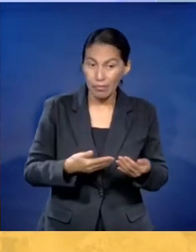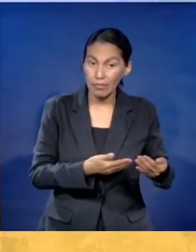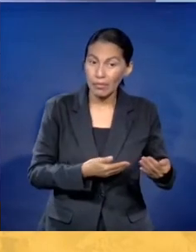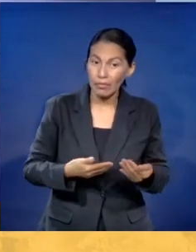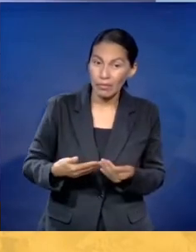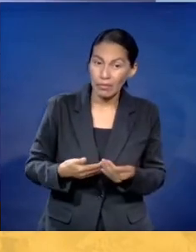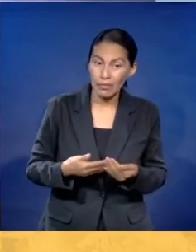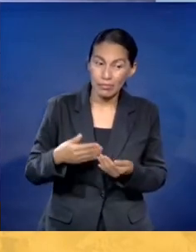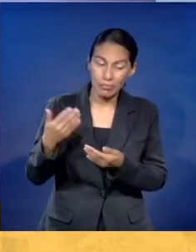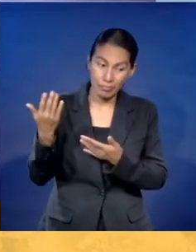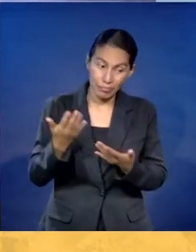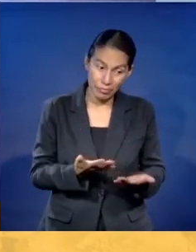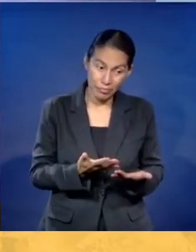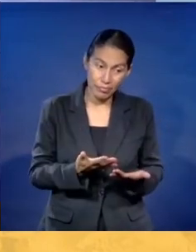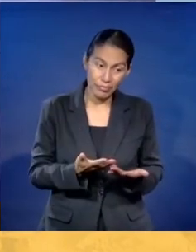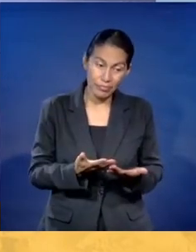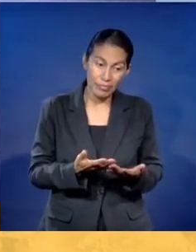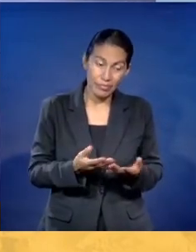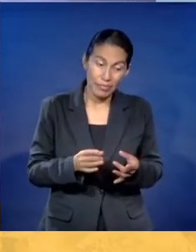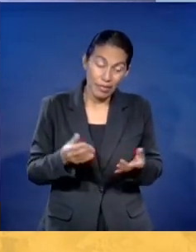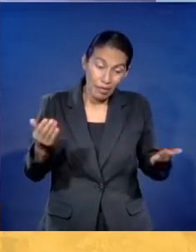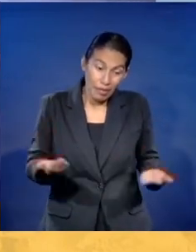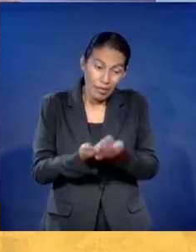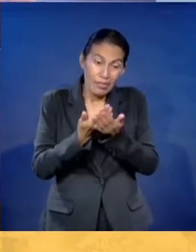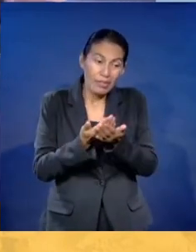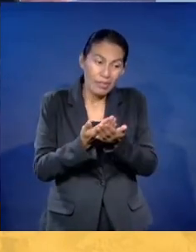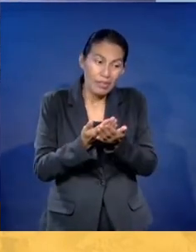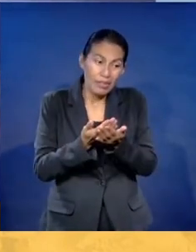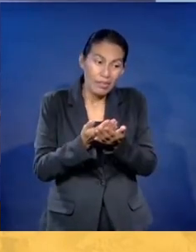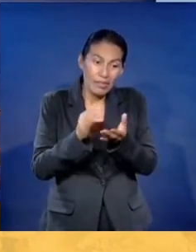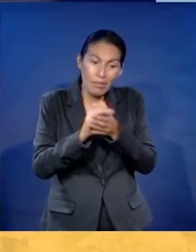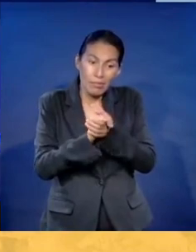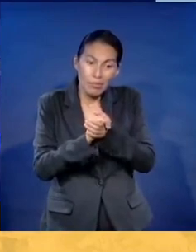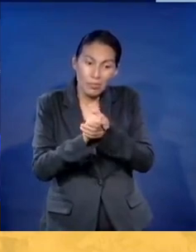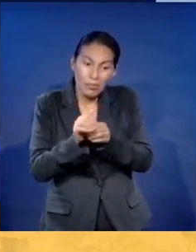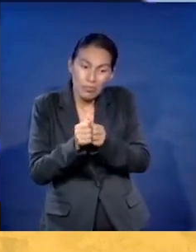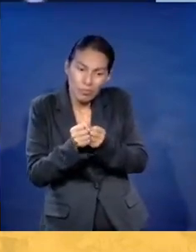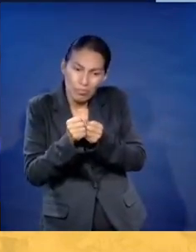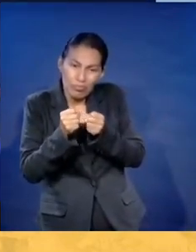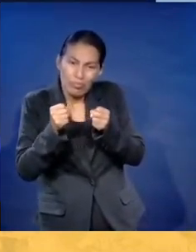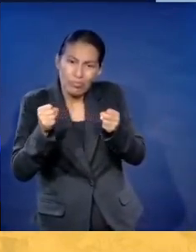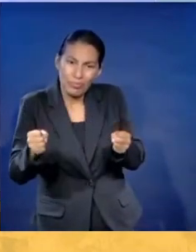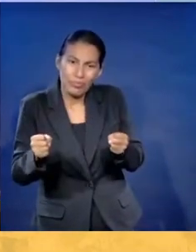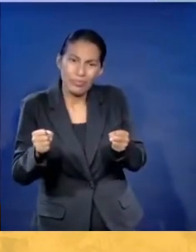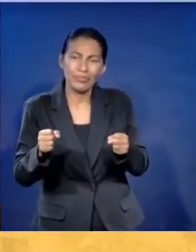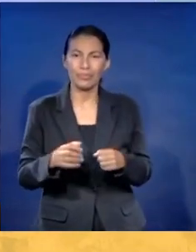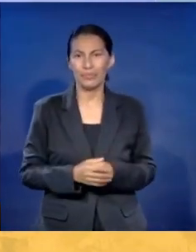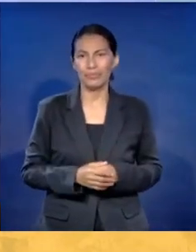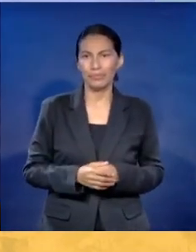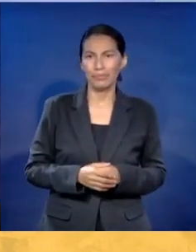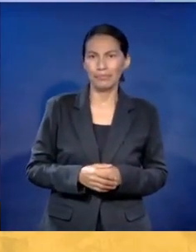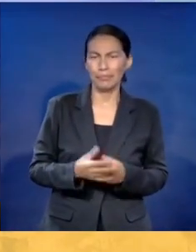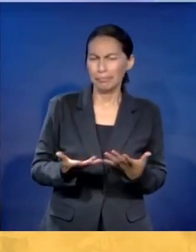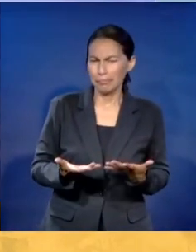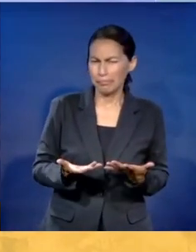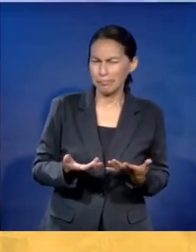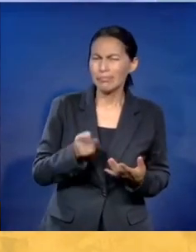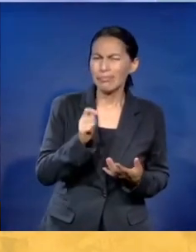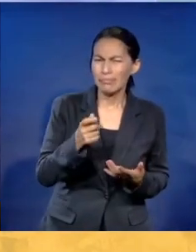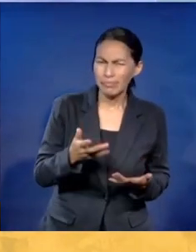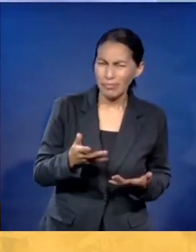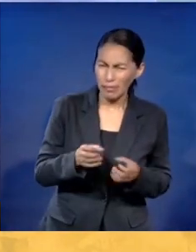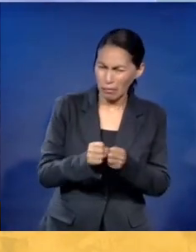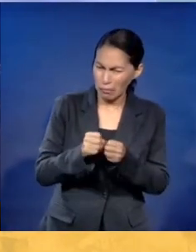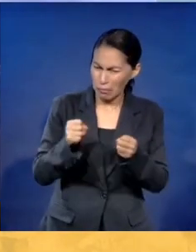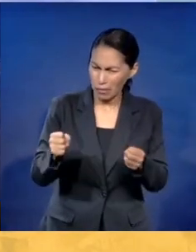se paran la relación no no es malo es así pero ahora imagínate estos muchachos que ya ahora no sienten nada están asustados